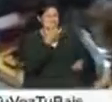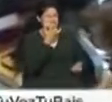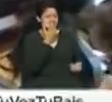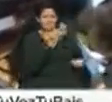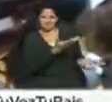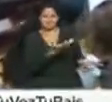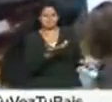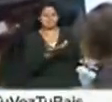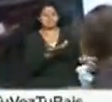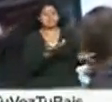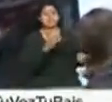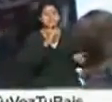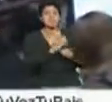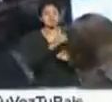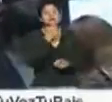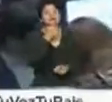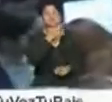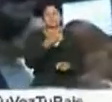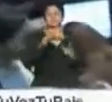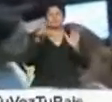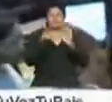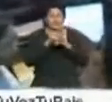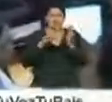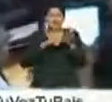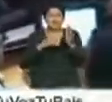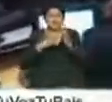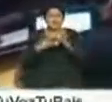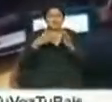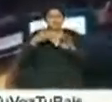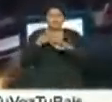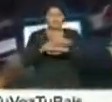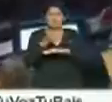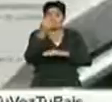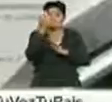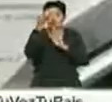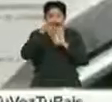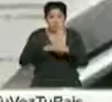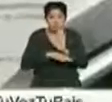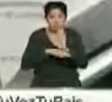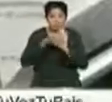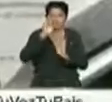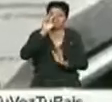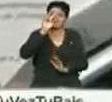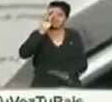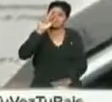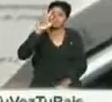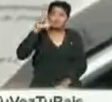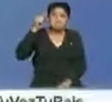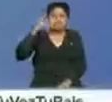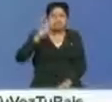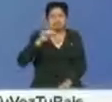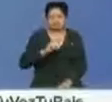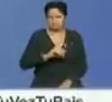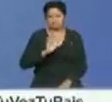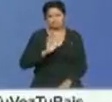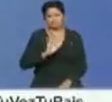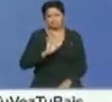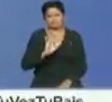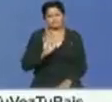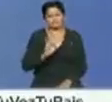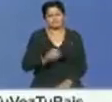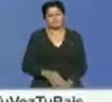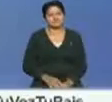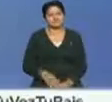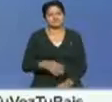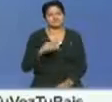que la vigencia del proyecto de ley les representará un déficit de aproximadamente $63 millones. El mismo